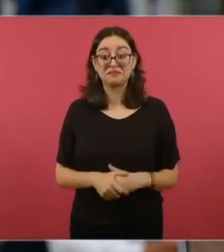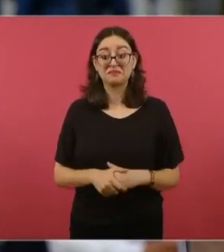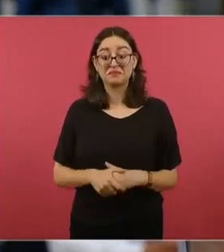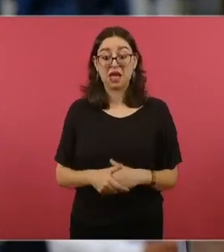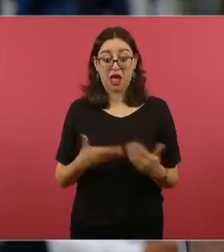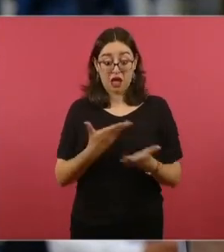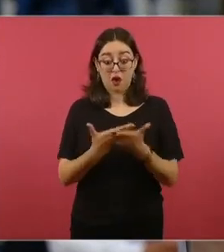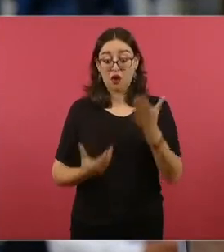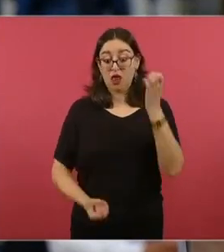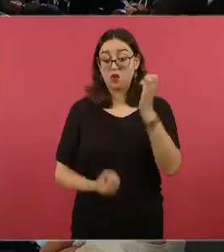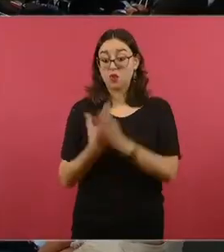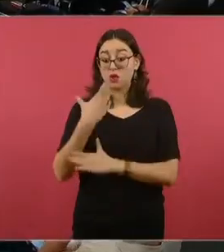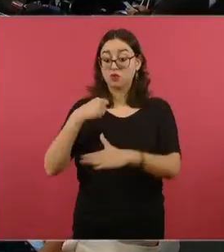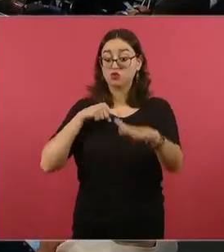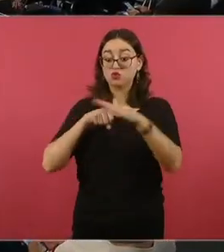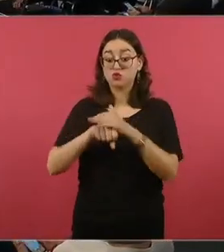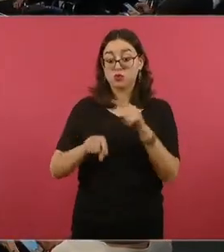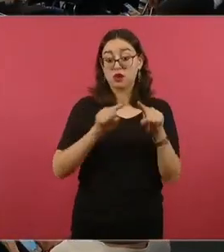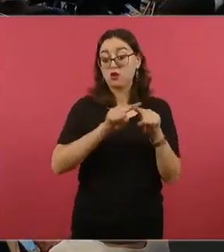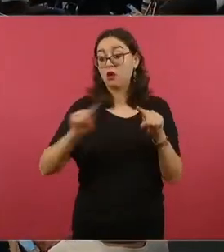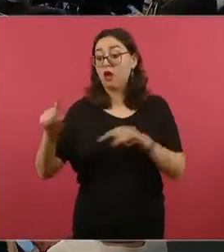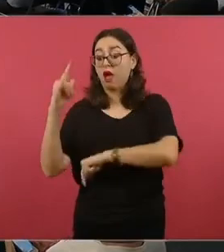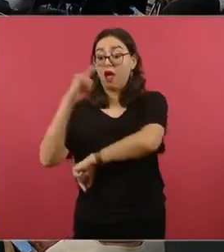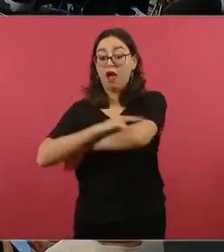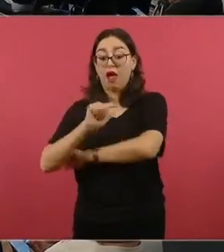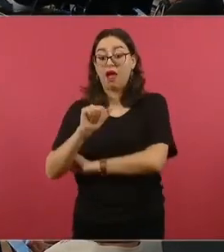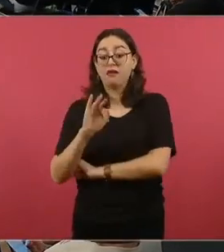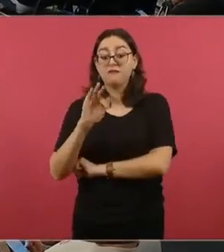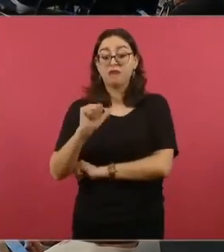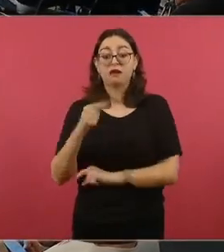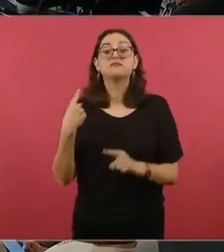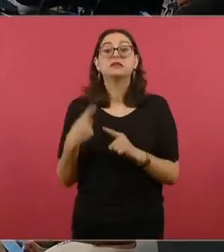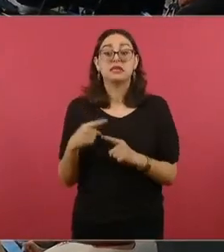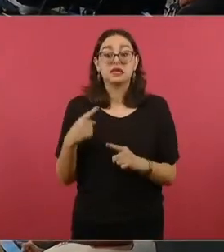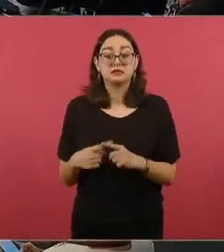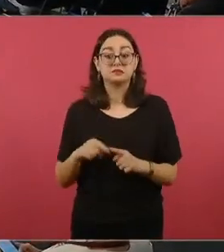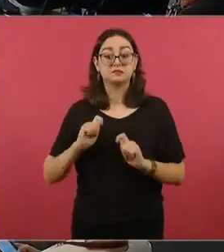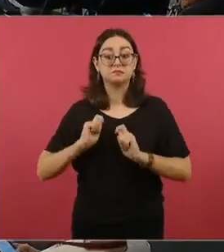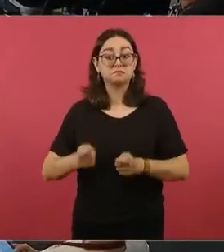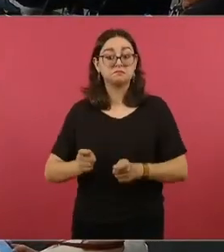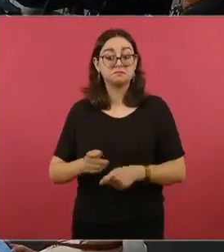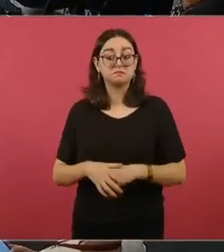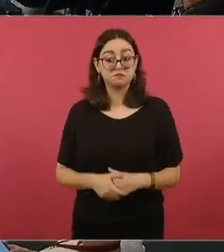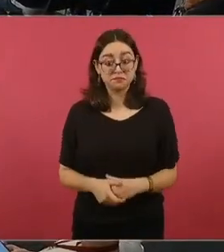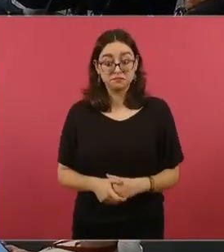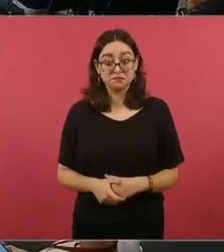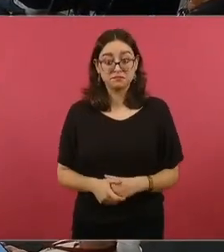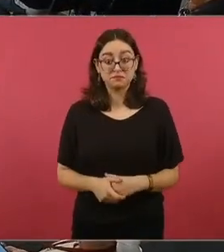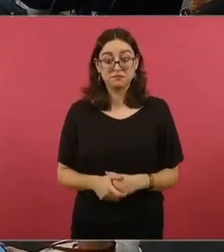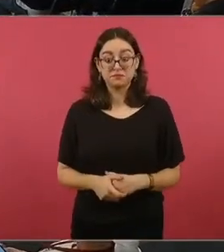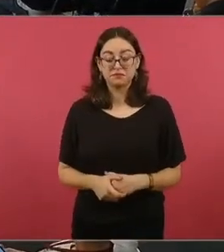operará? Bueno, le vamos a pedir